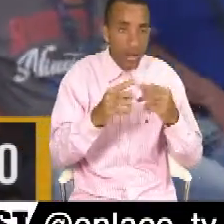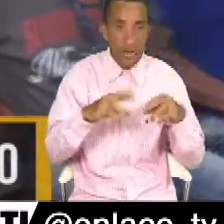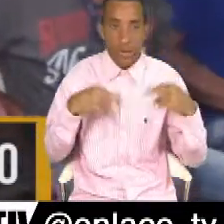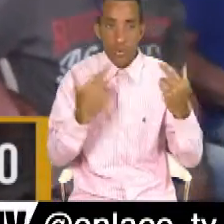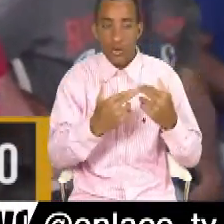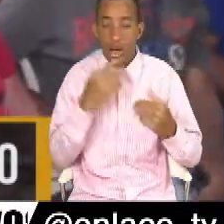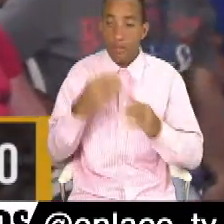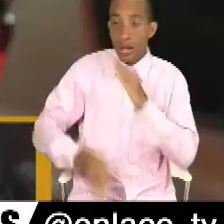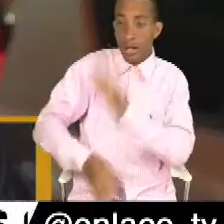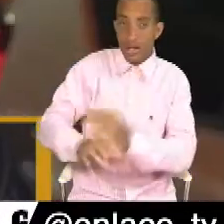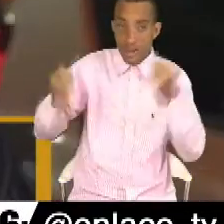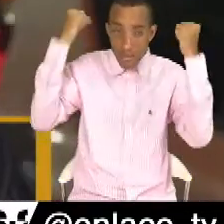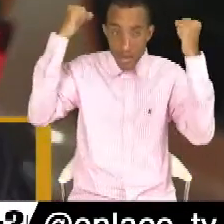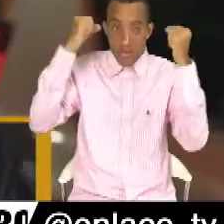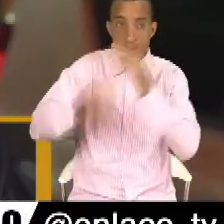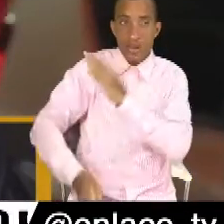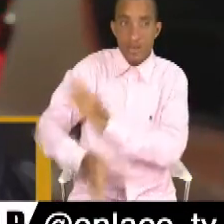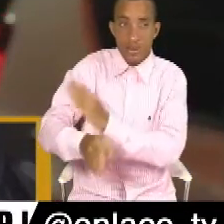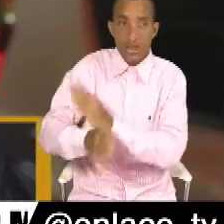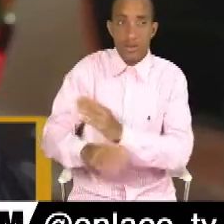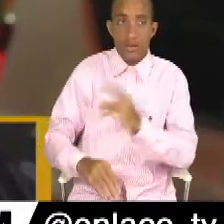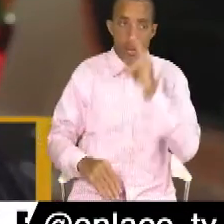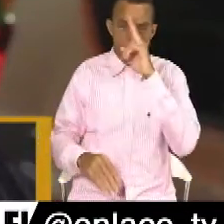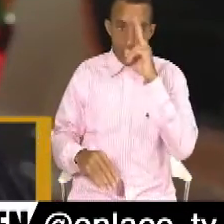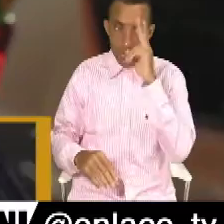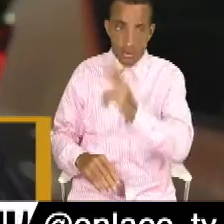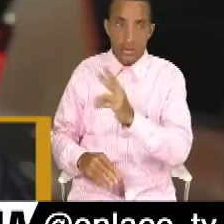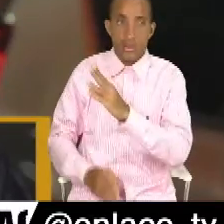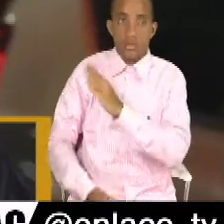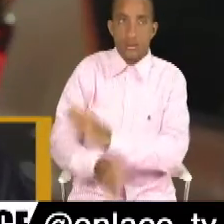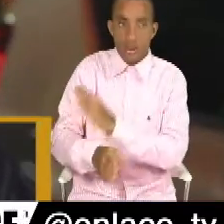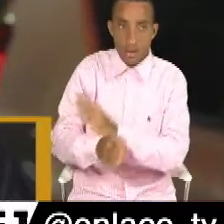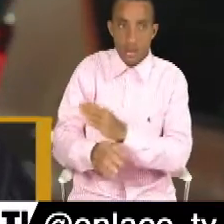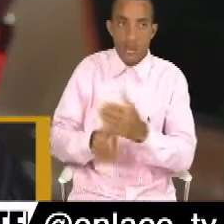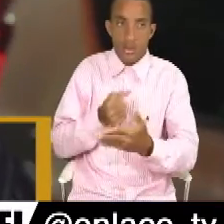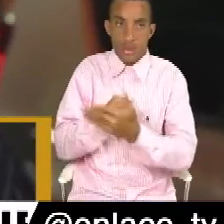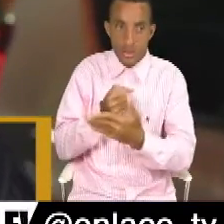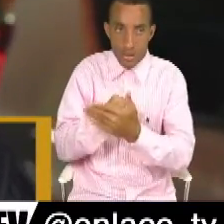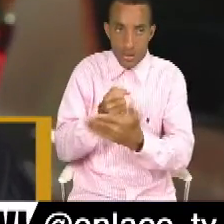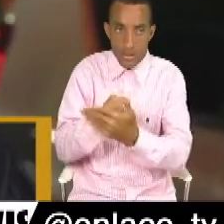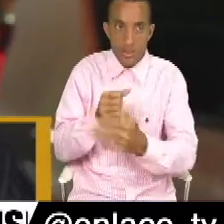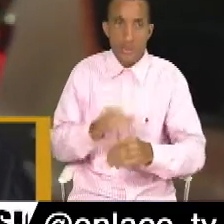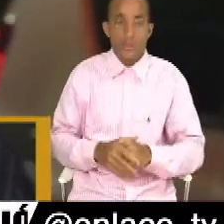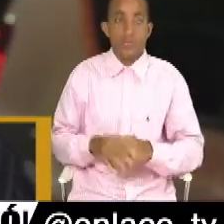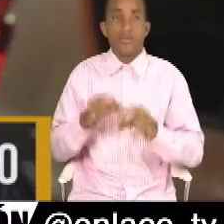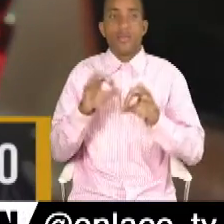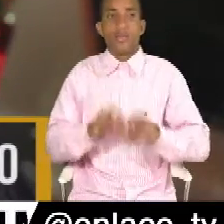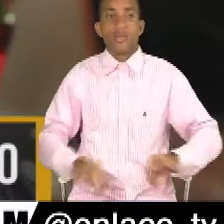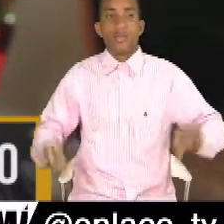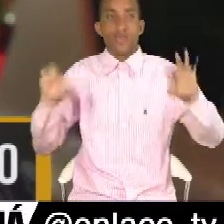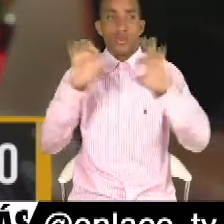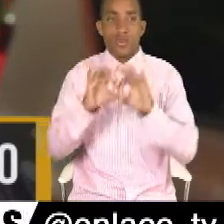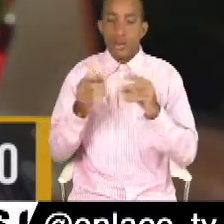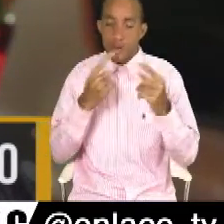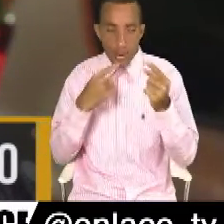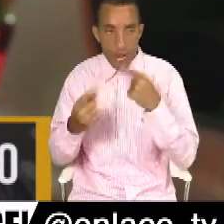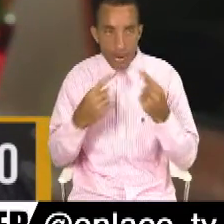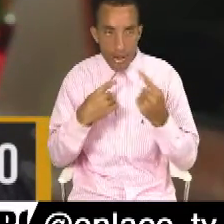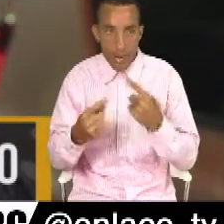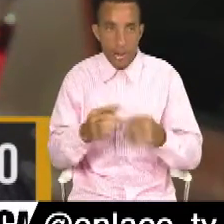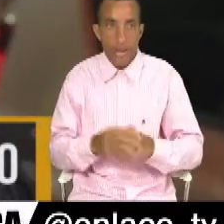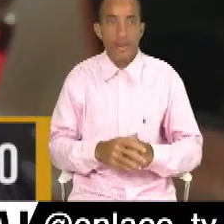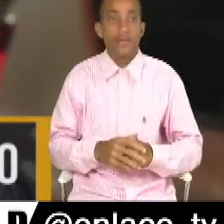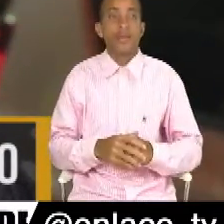protestas continuaban. Respetamos, pero seguimos insistiendo que es muy importante el diálogo, que es muy importante a